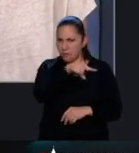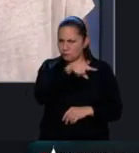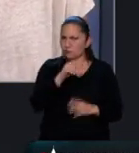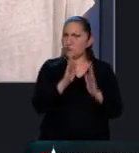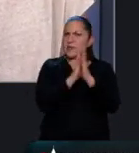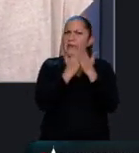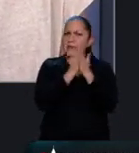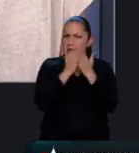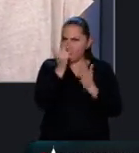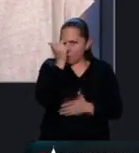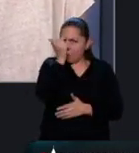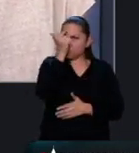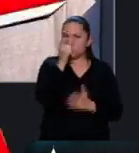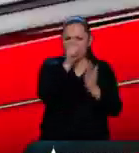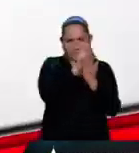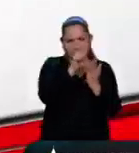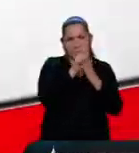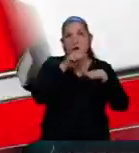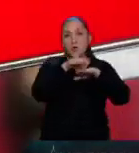la conquista.